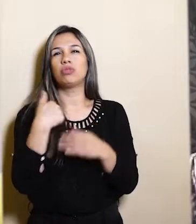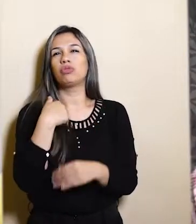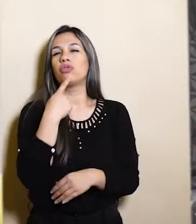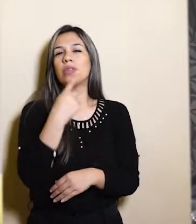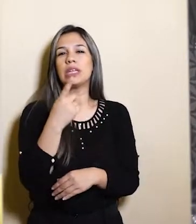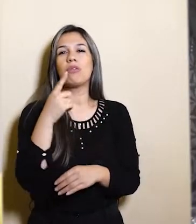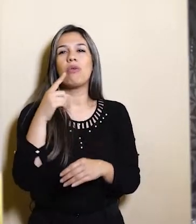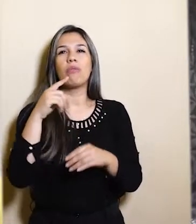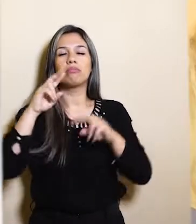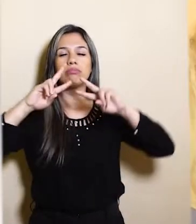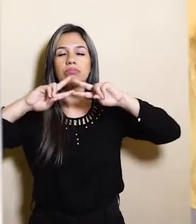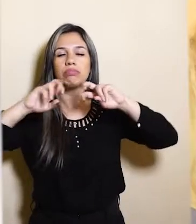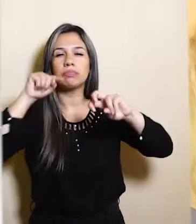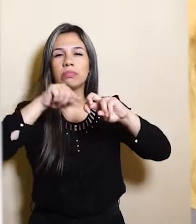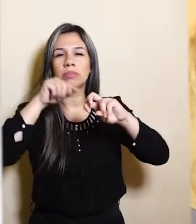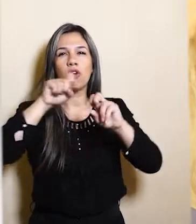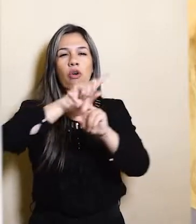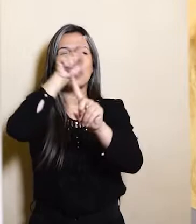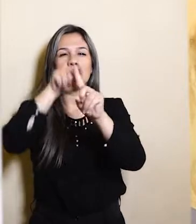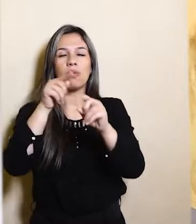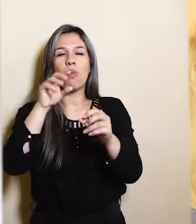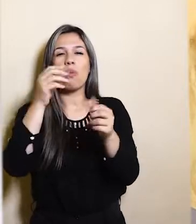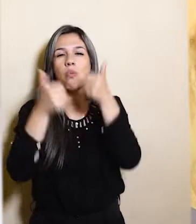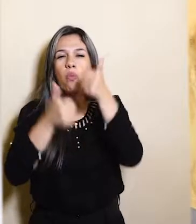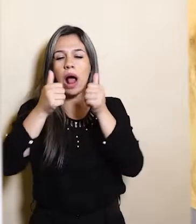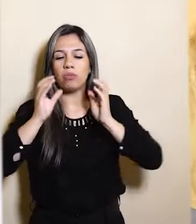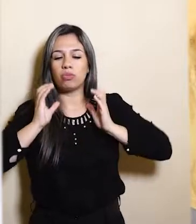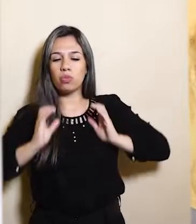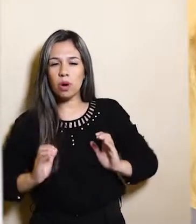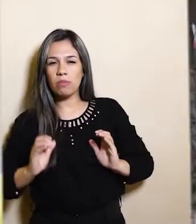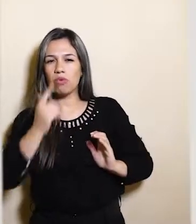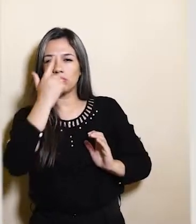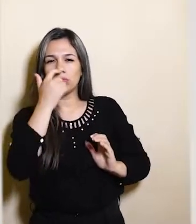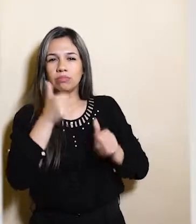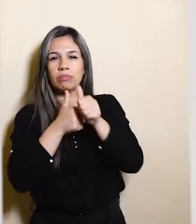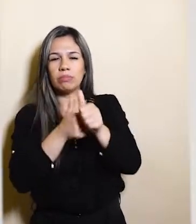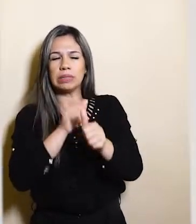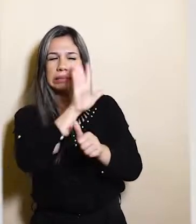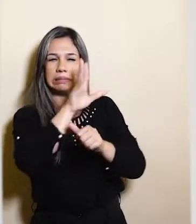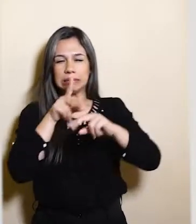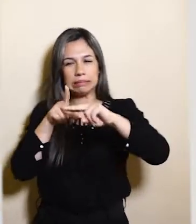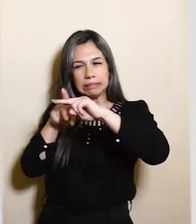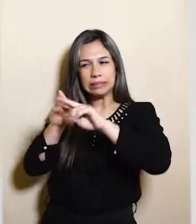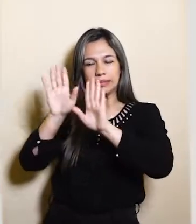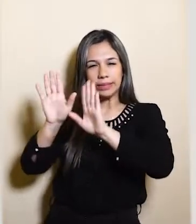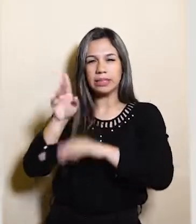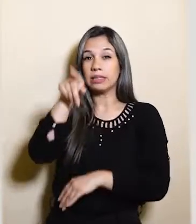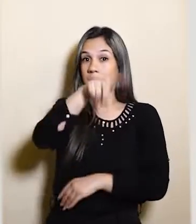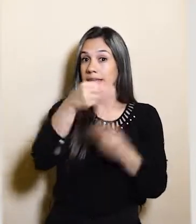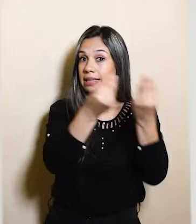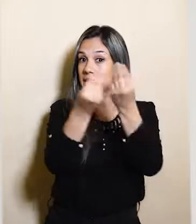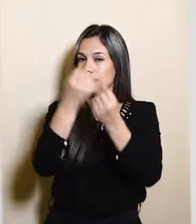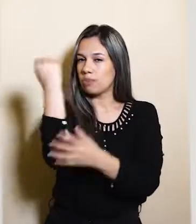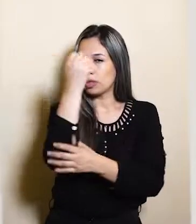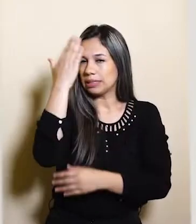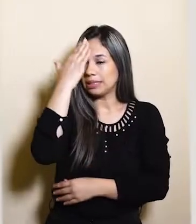llamamos misiones de investigación de nuestro cuerpo especializado en investigación. Te interrumpo ahí, Erika, porque me parece importante que la gente sepa que las personas